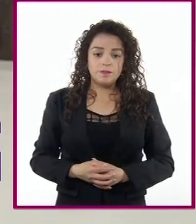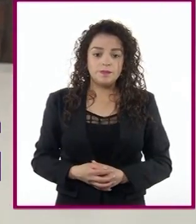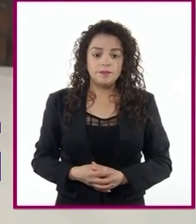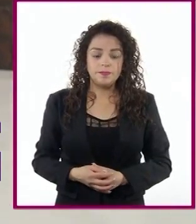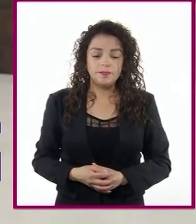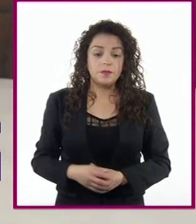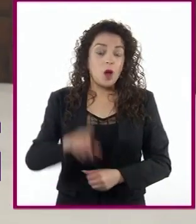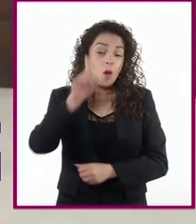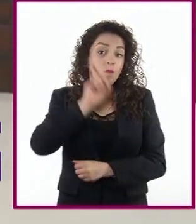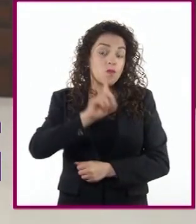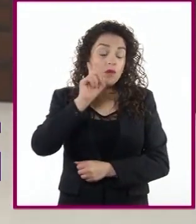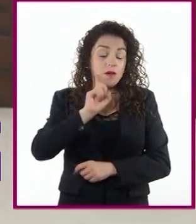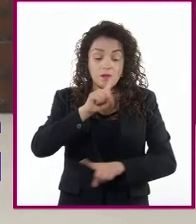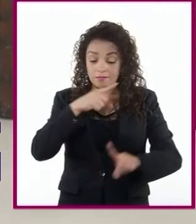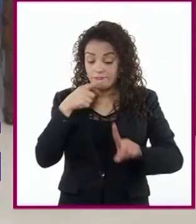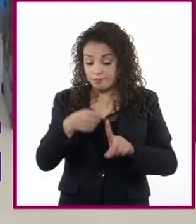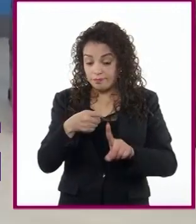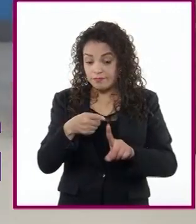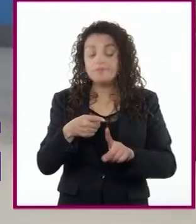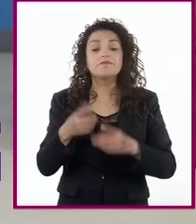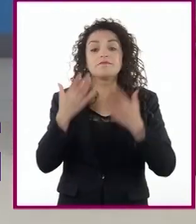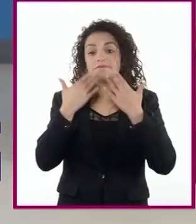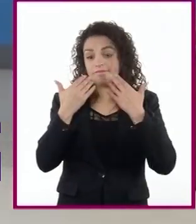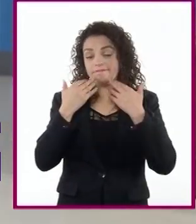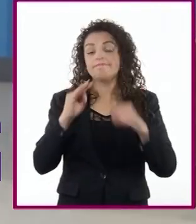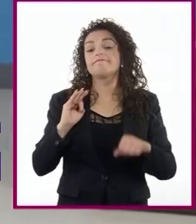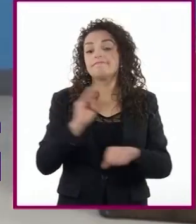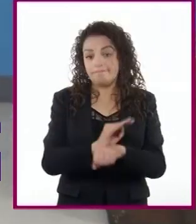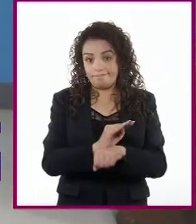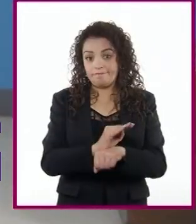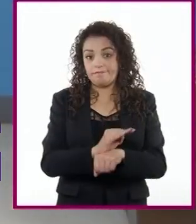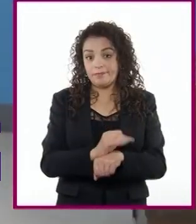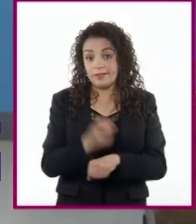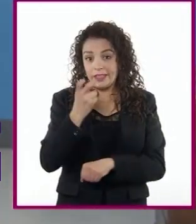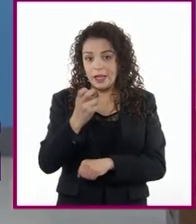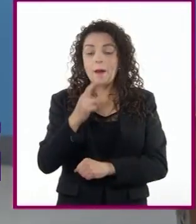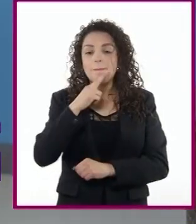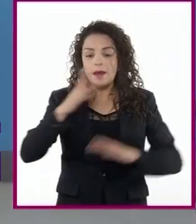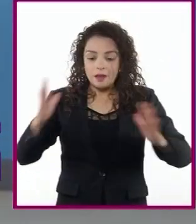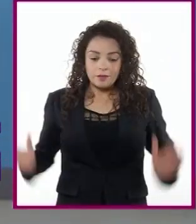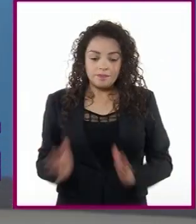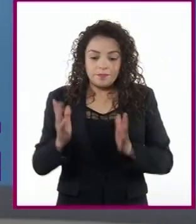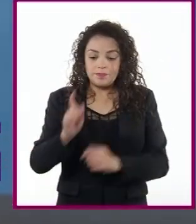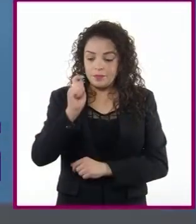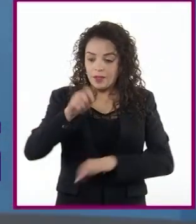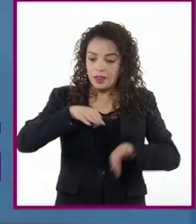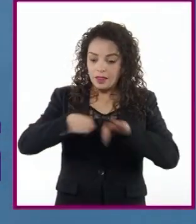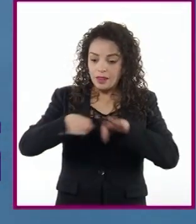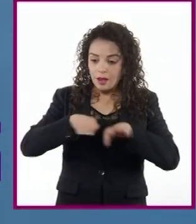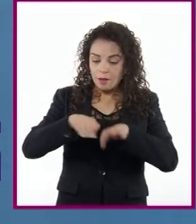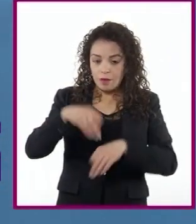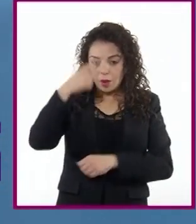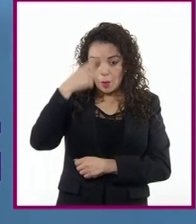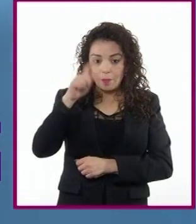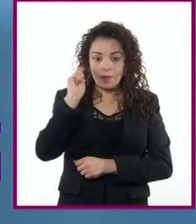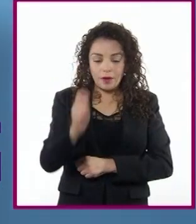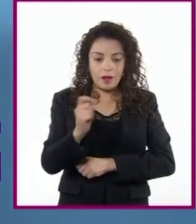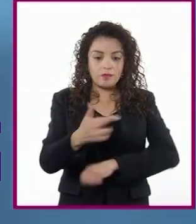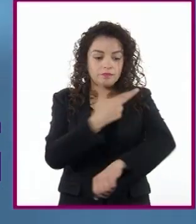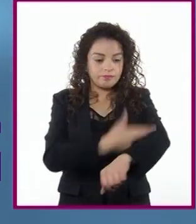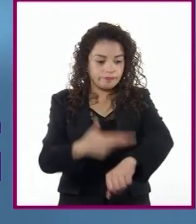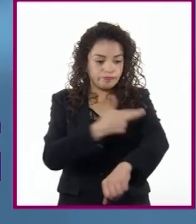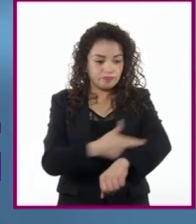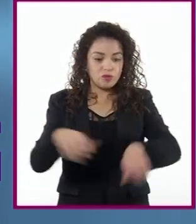Siendo las mujeres un sector más vulnerable, ante esto se impulsó la creación de un trabajo de autogestión por medio de